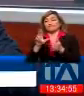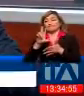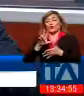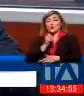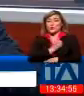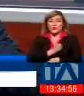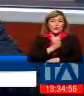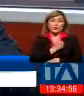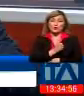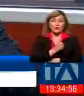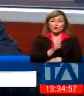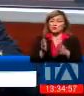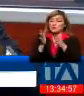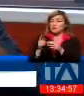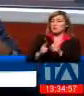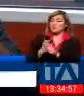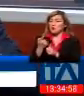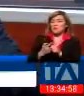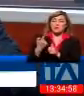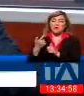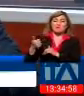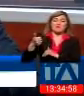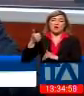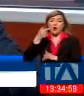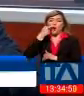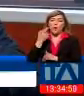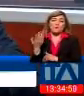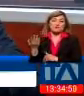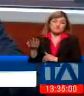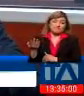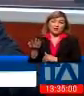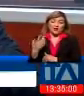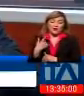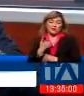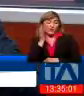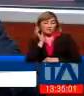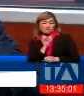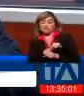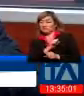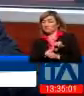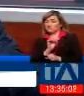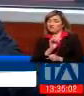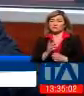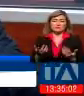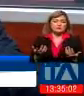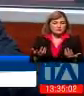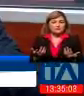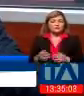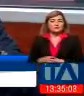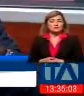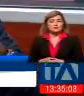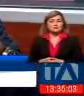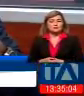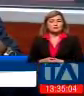latinoamericanas todavía tienen estos retos de incorporar, de incluir a la mujer